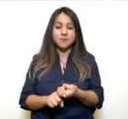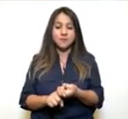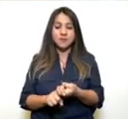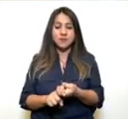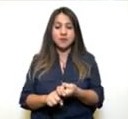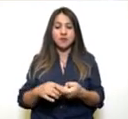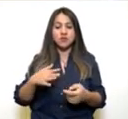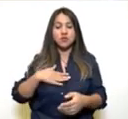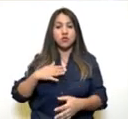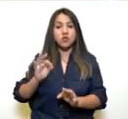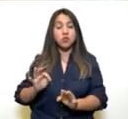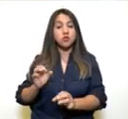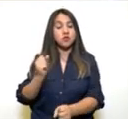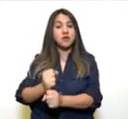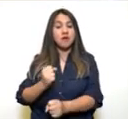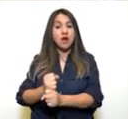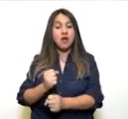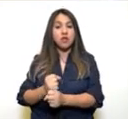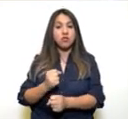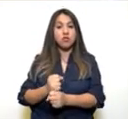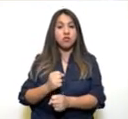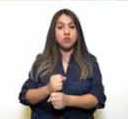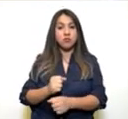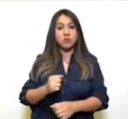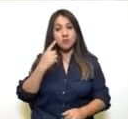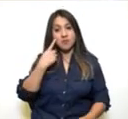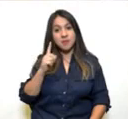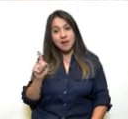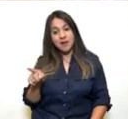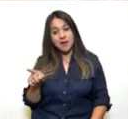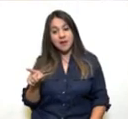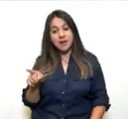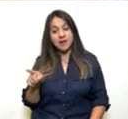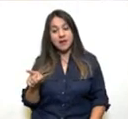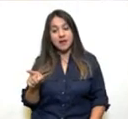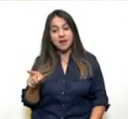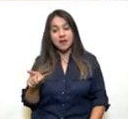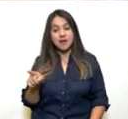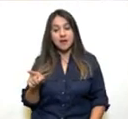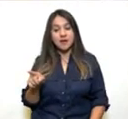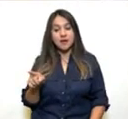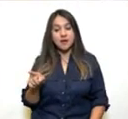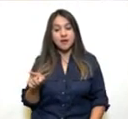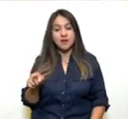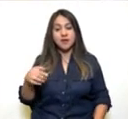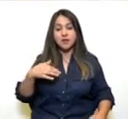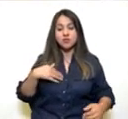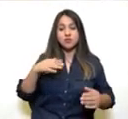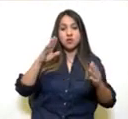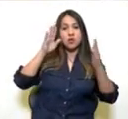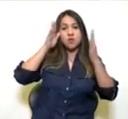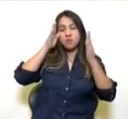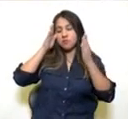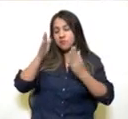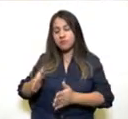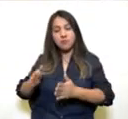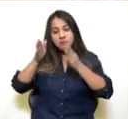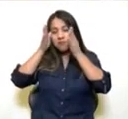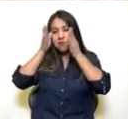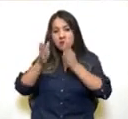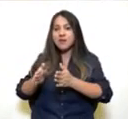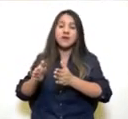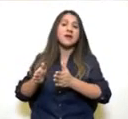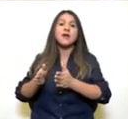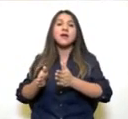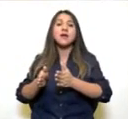trabajando para él y me dediqué a hacer